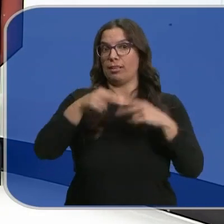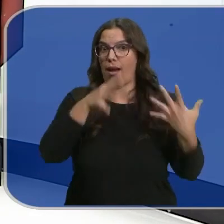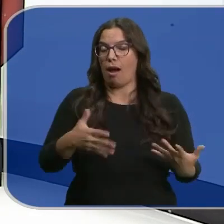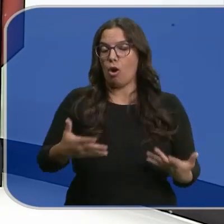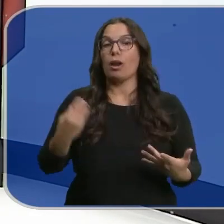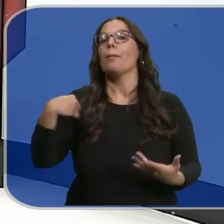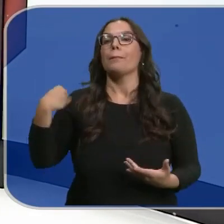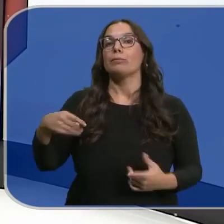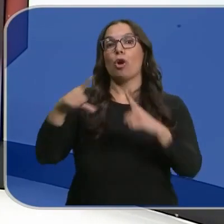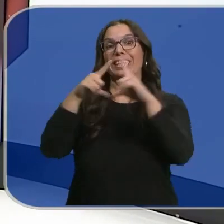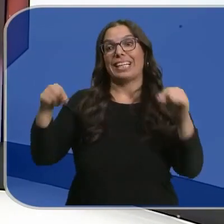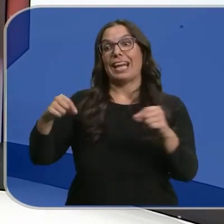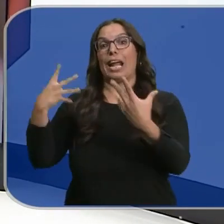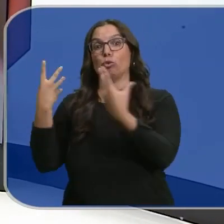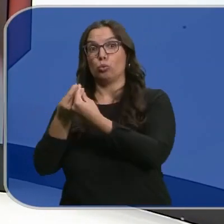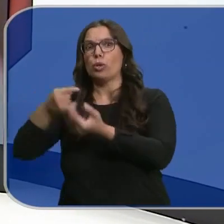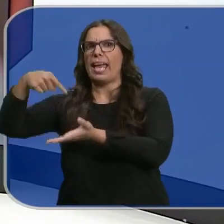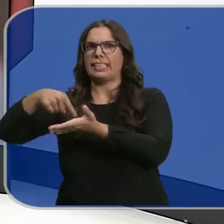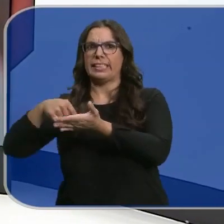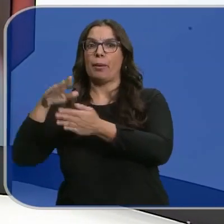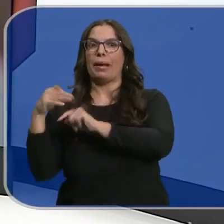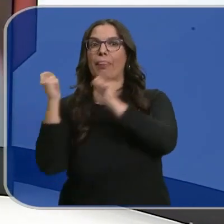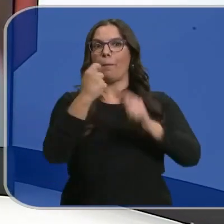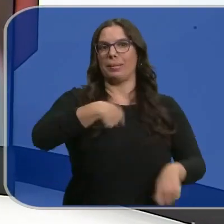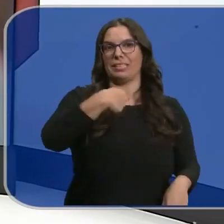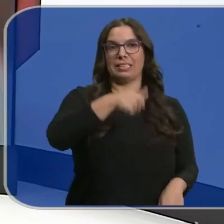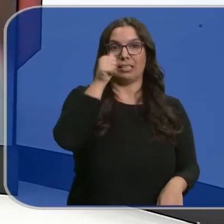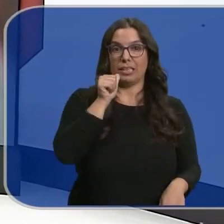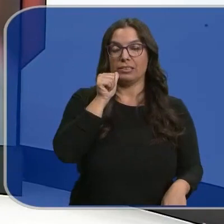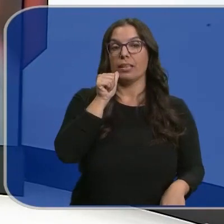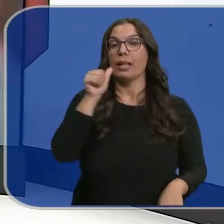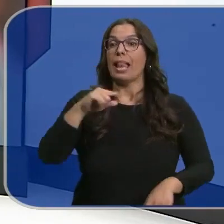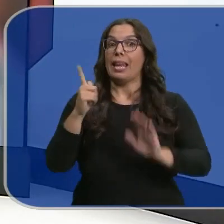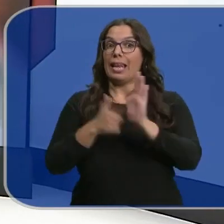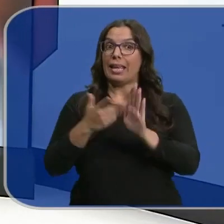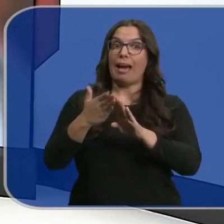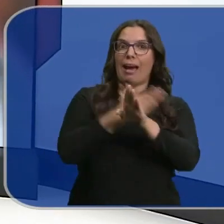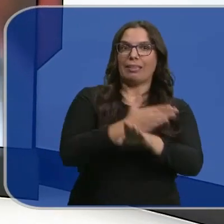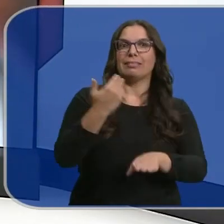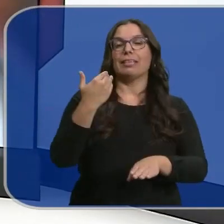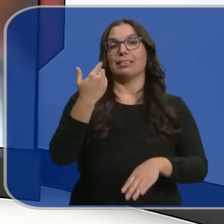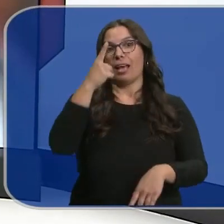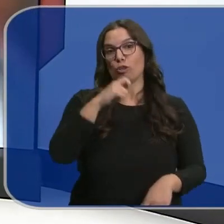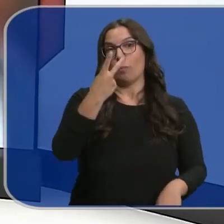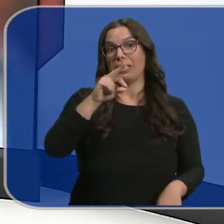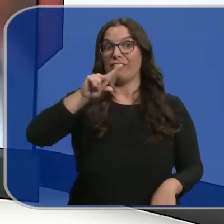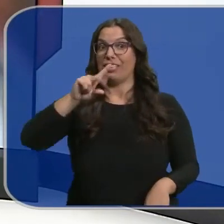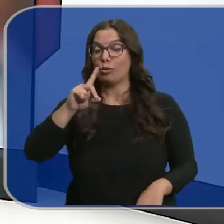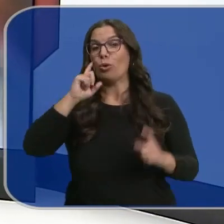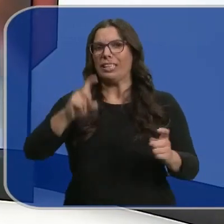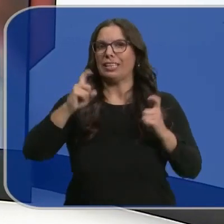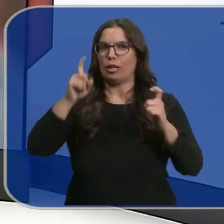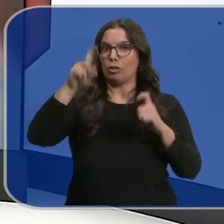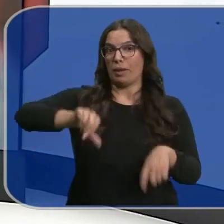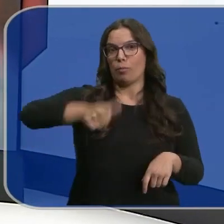exigencia de Junts y Esquerra para investir a Sánchez. Una norma que los independentistas ya intentaron sacar adelante en 2021 sin